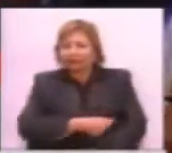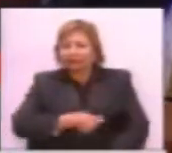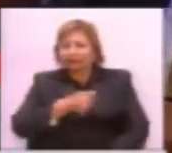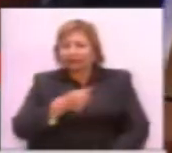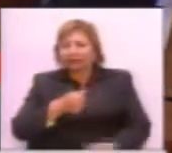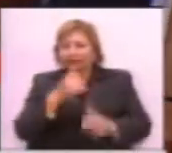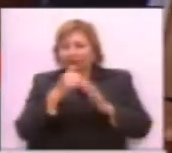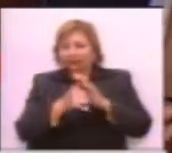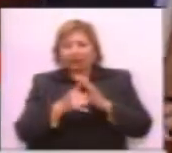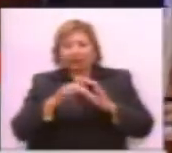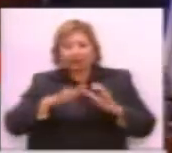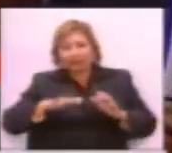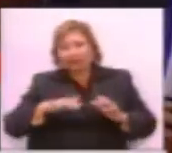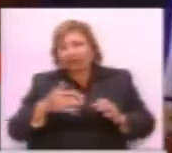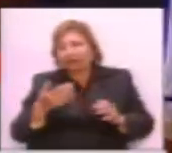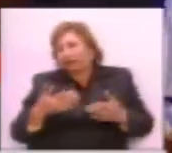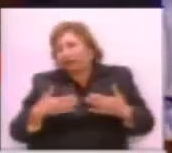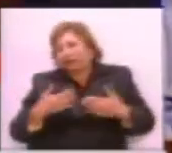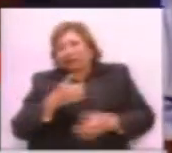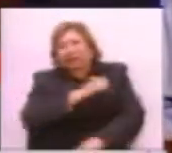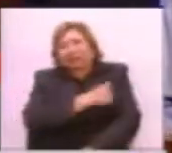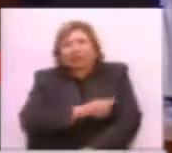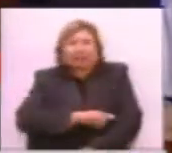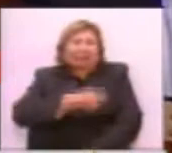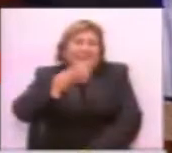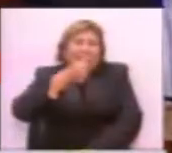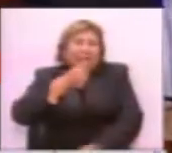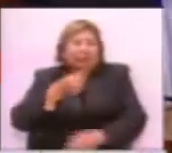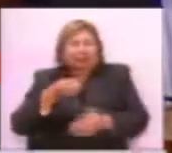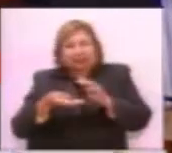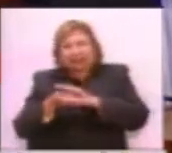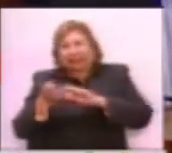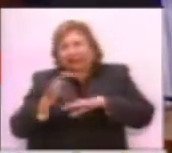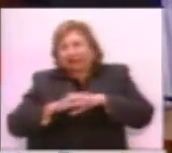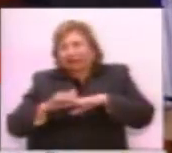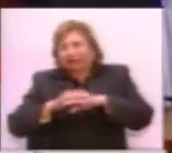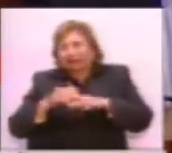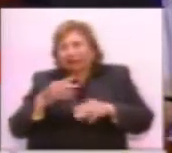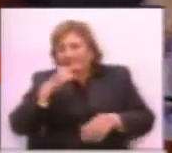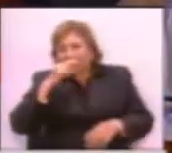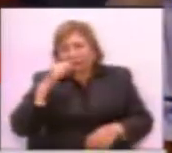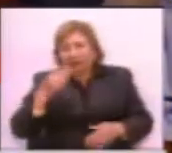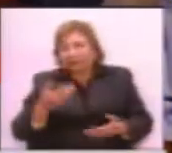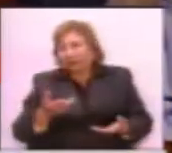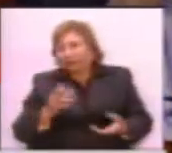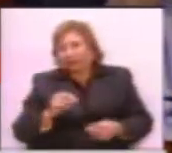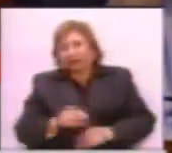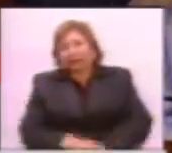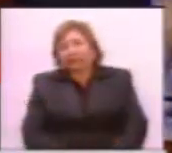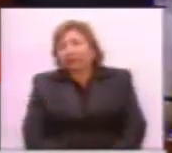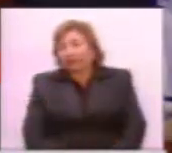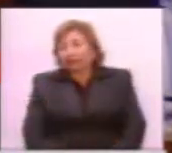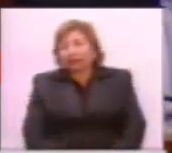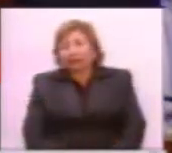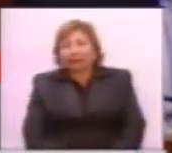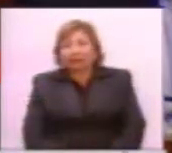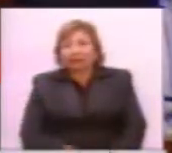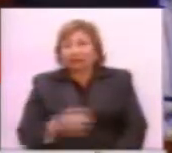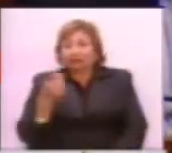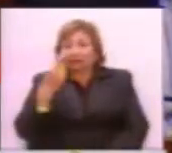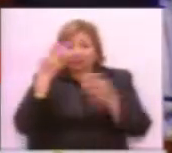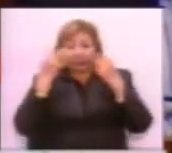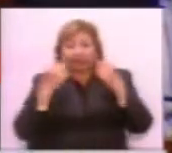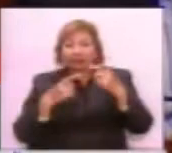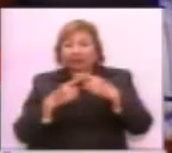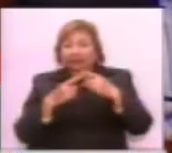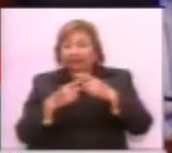Un violador de un niño no puede ser autoridad, pues. Un lavador de dinero o un narcotraficante tampoco. No solamente los terroristas que han